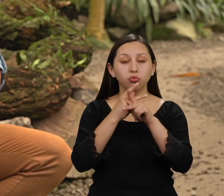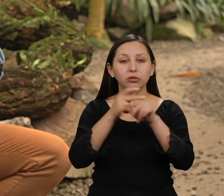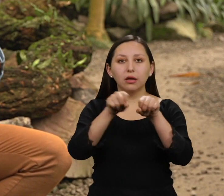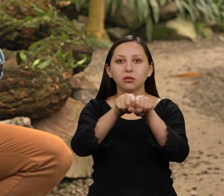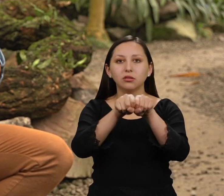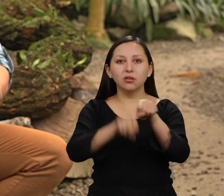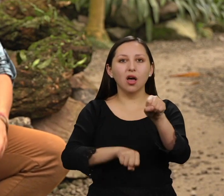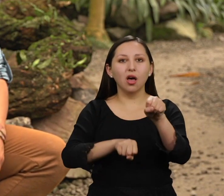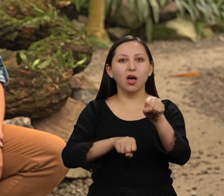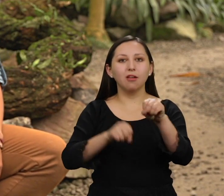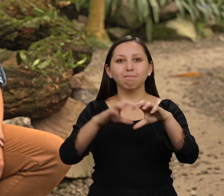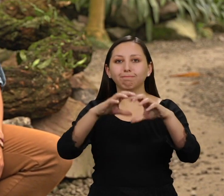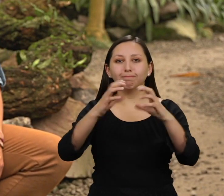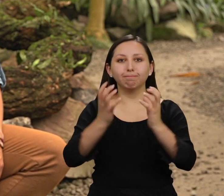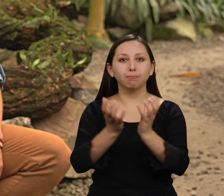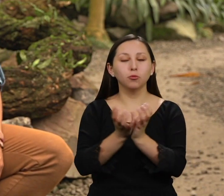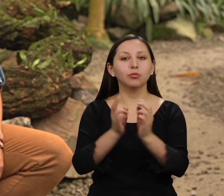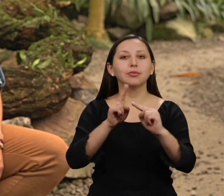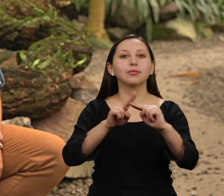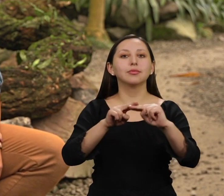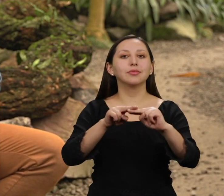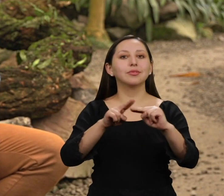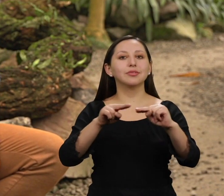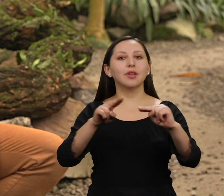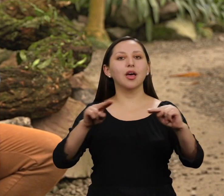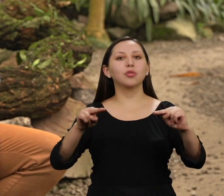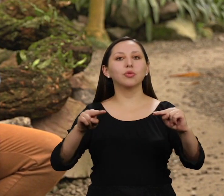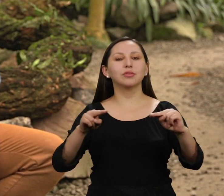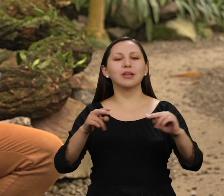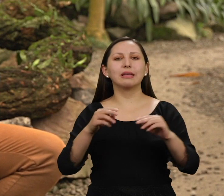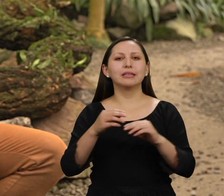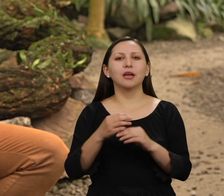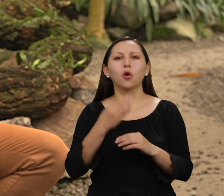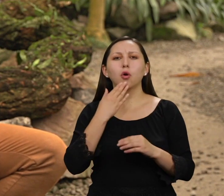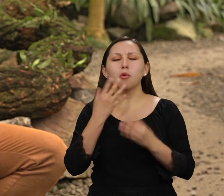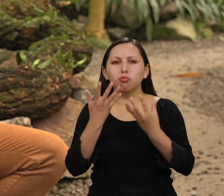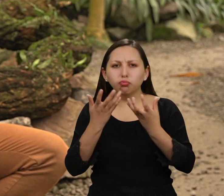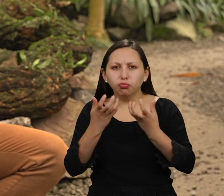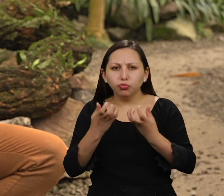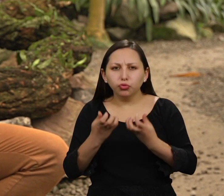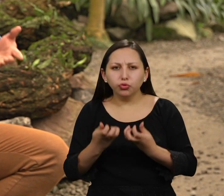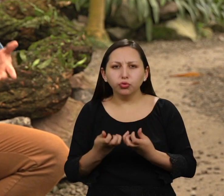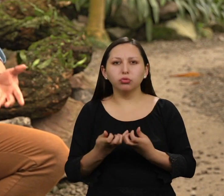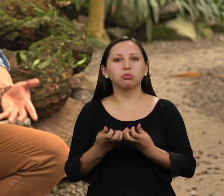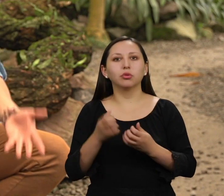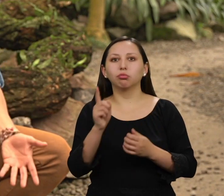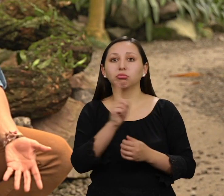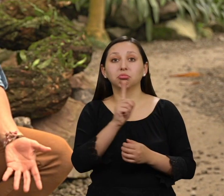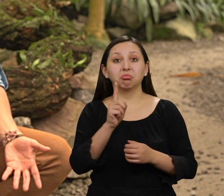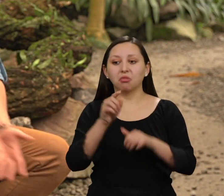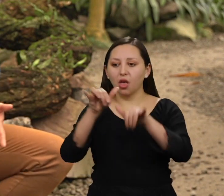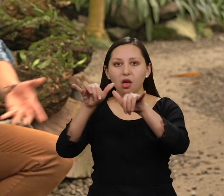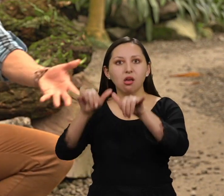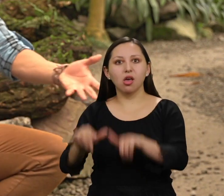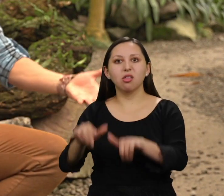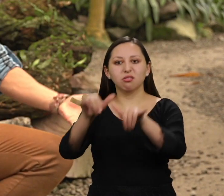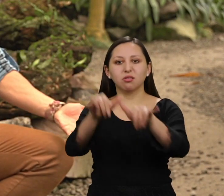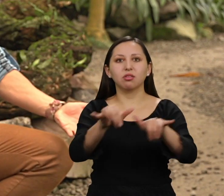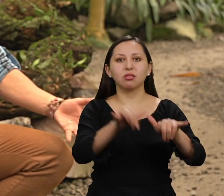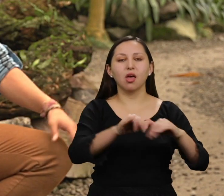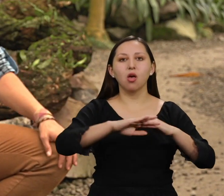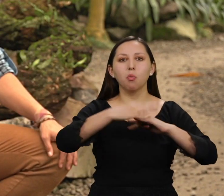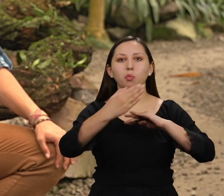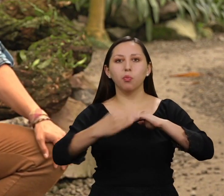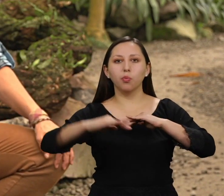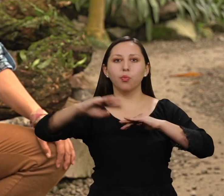Los productos no biodegradables no se descomponen con facilidad No, no Se quedan en la tierra Se quedan en